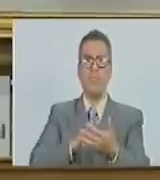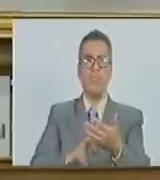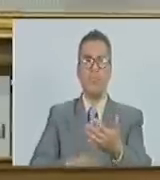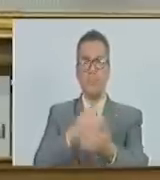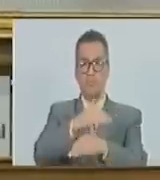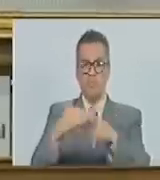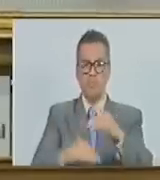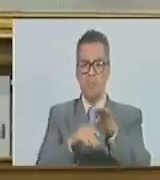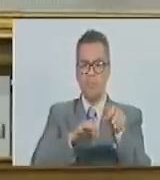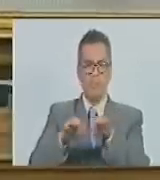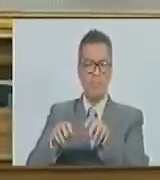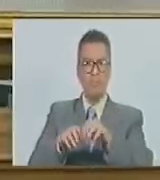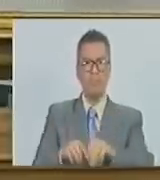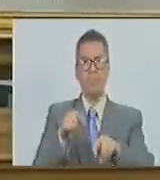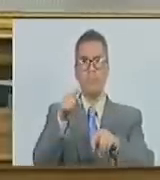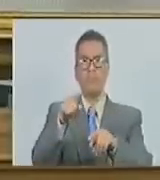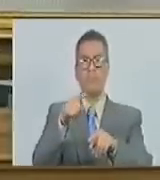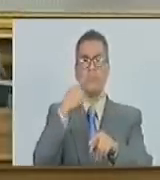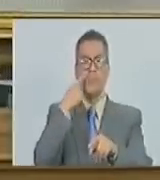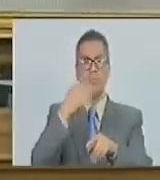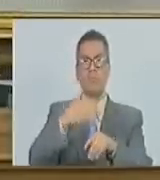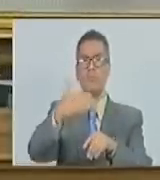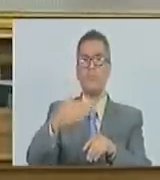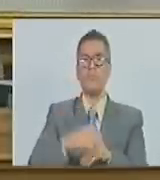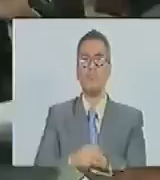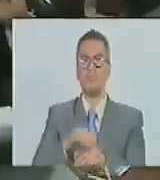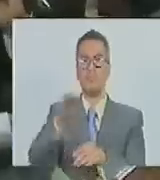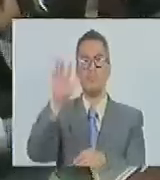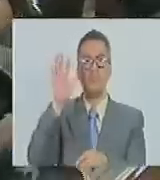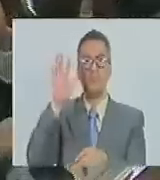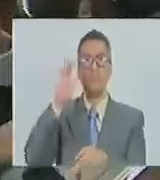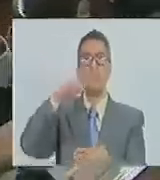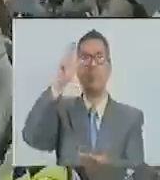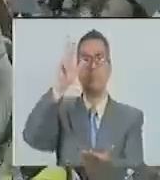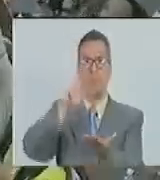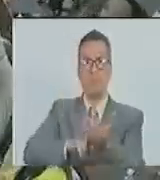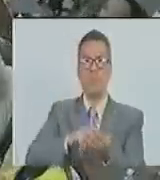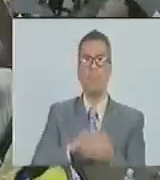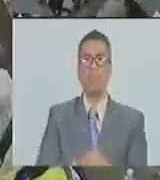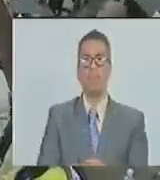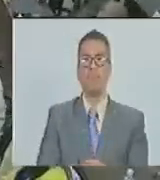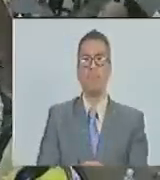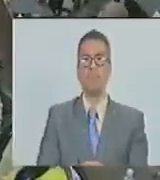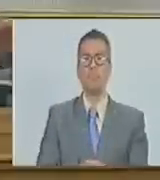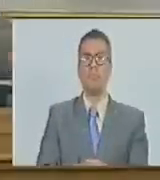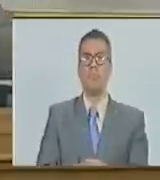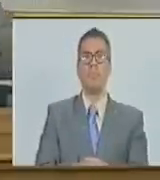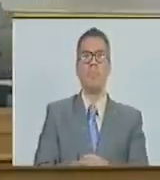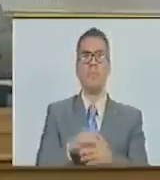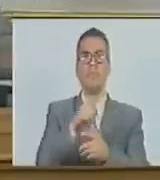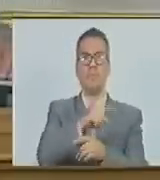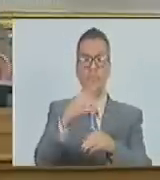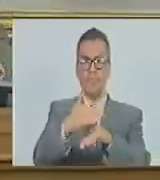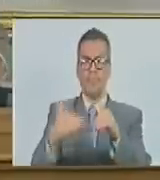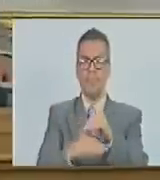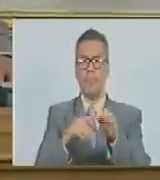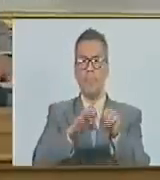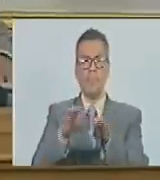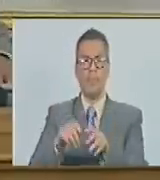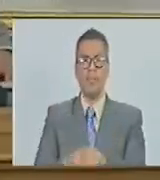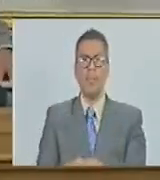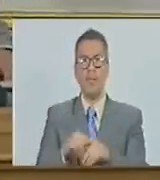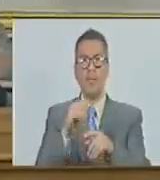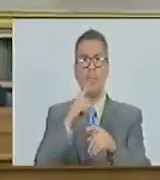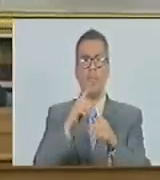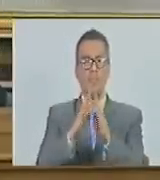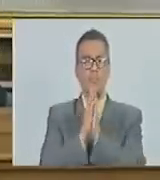la subsecretaria, sírvanse a manifestarlo con la señal de costumbre. Queda aprobado. Ciudadana subsecretaria,